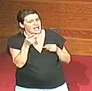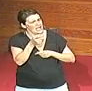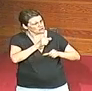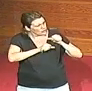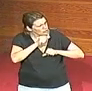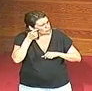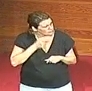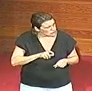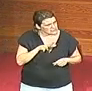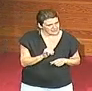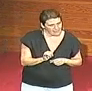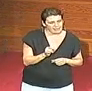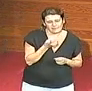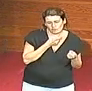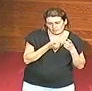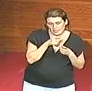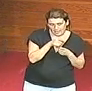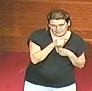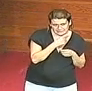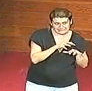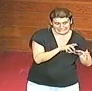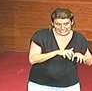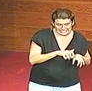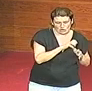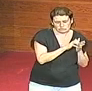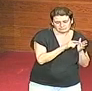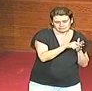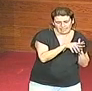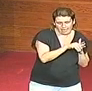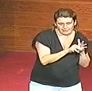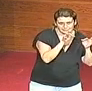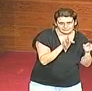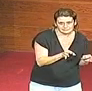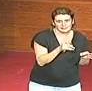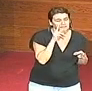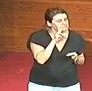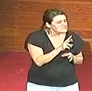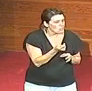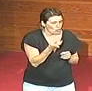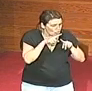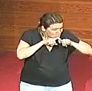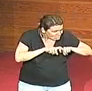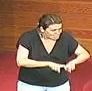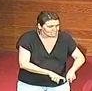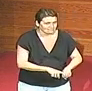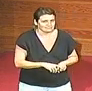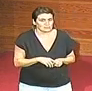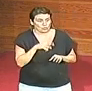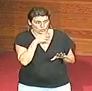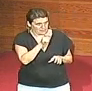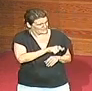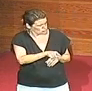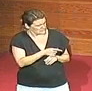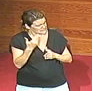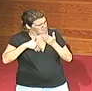que ha estado tal secretario de Estado, tal secretaria de Estado, ¿no? Mira un poco, porque esa gente tiene un pasado, es